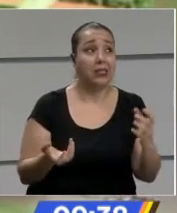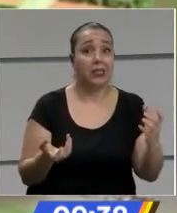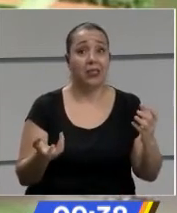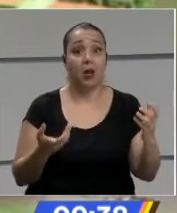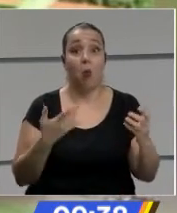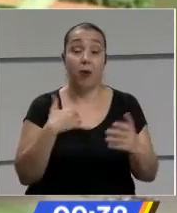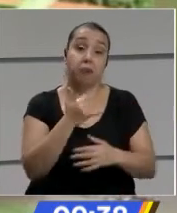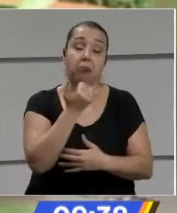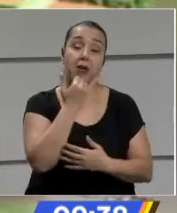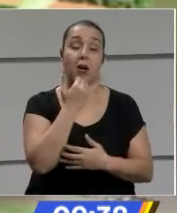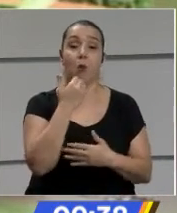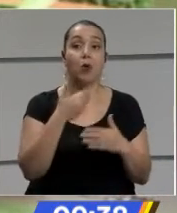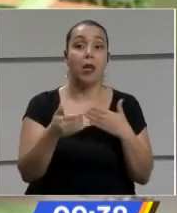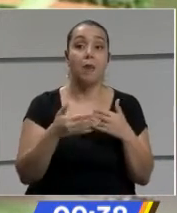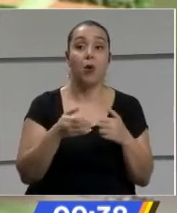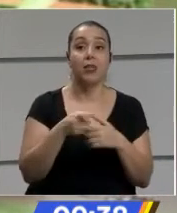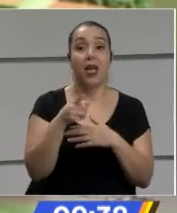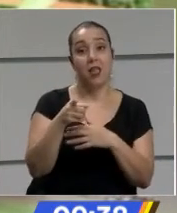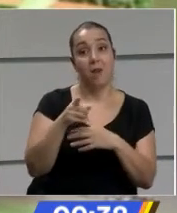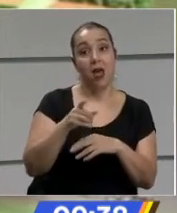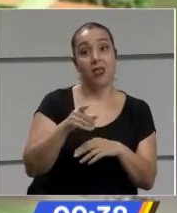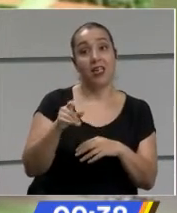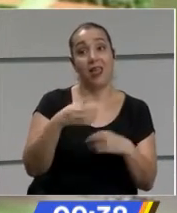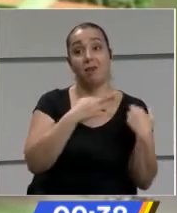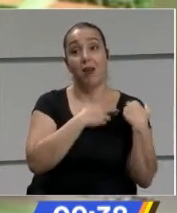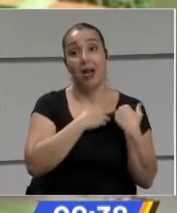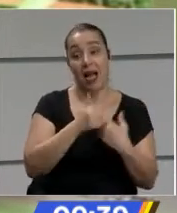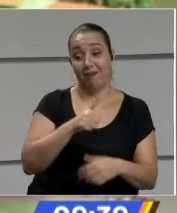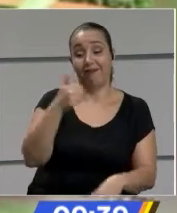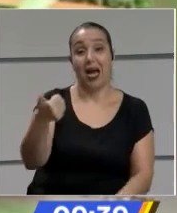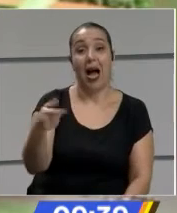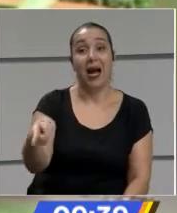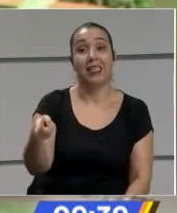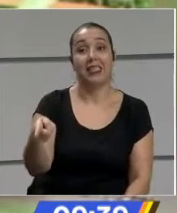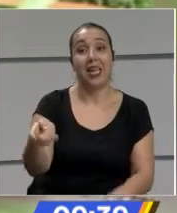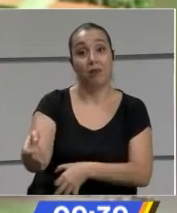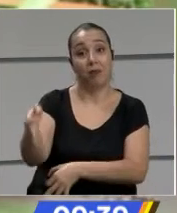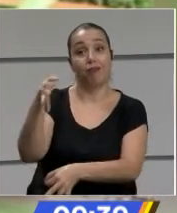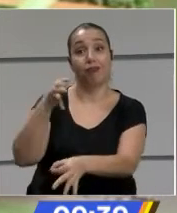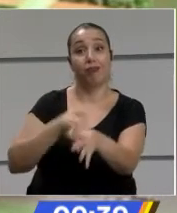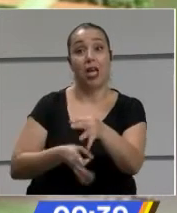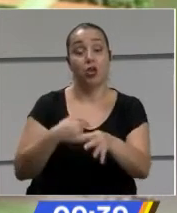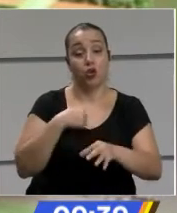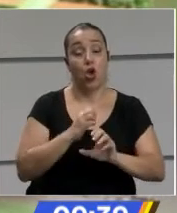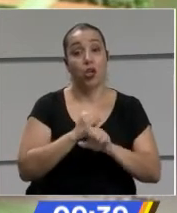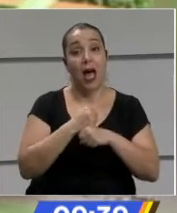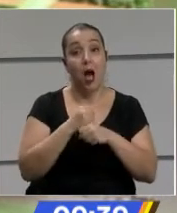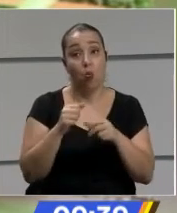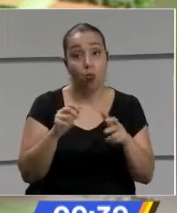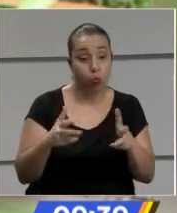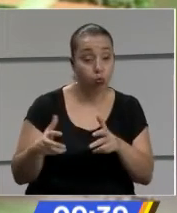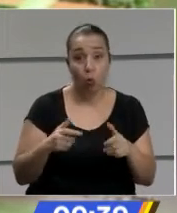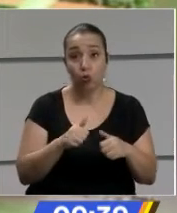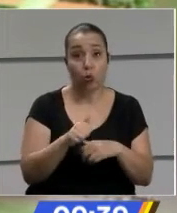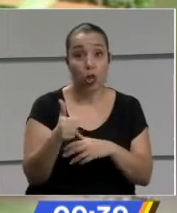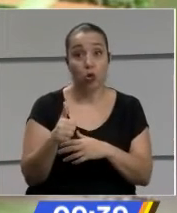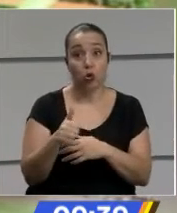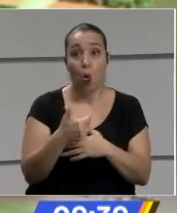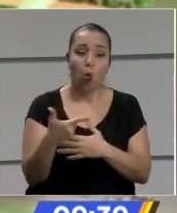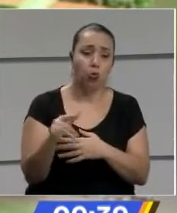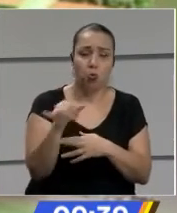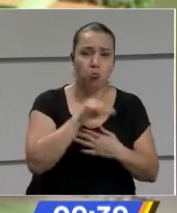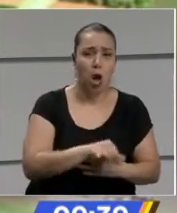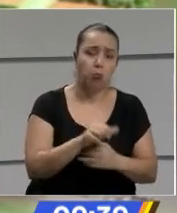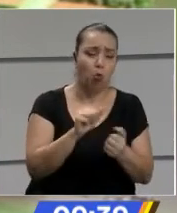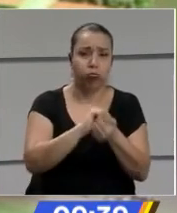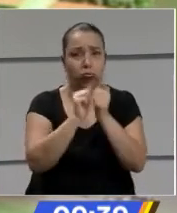Me voy a equivocar. Bueno, pues le va a corresponder a ella continuar. Yo realizo los sonidos, que pueden ser otros, no necesariamente los